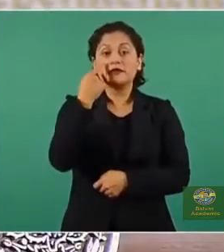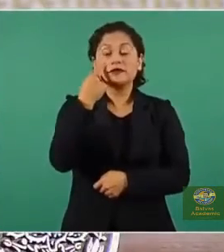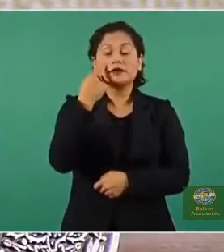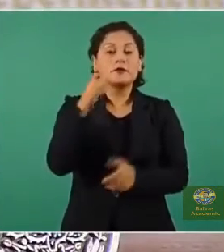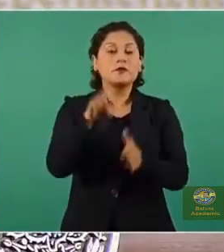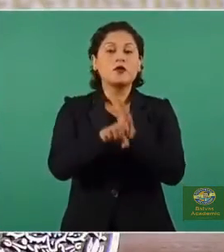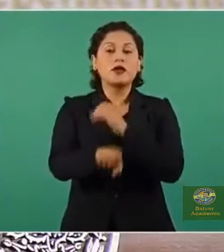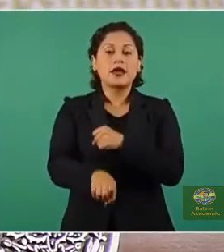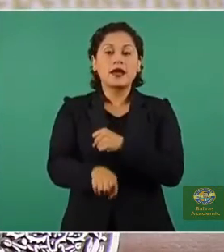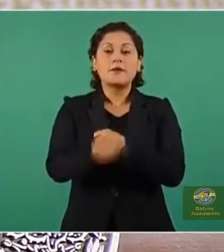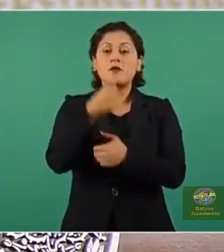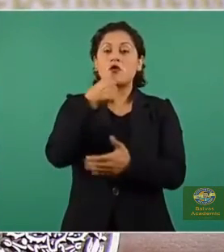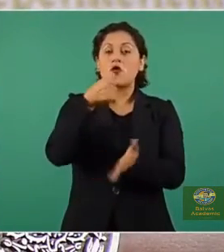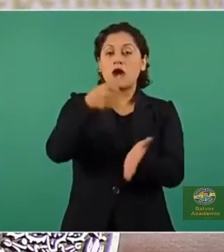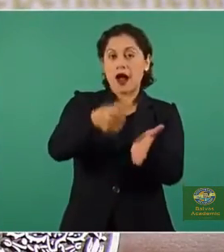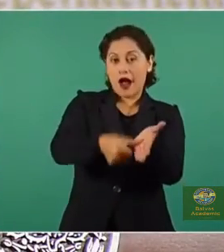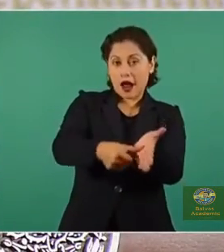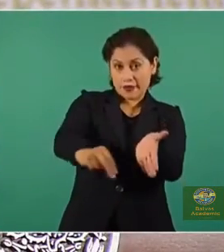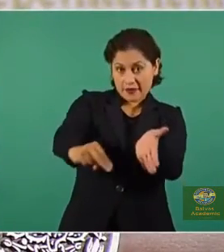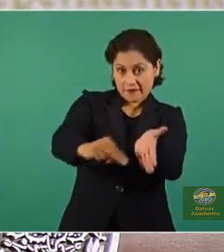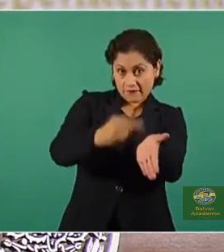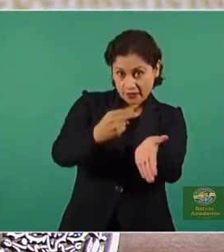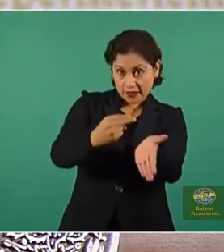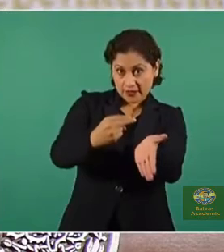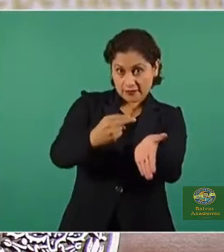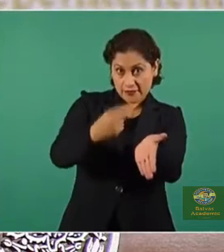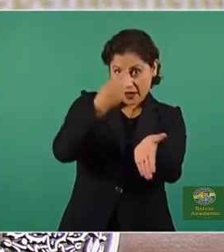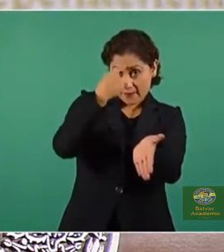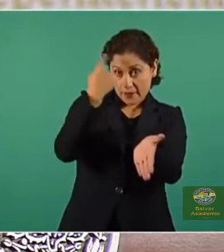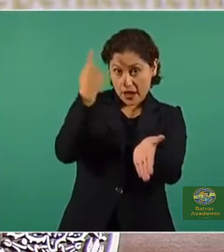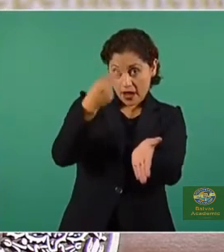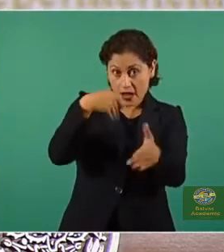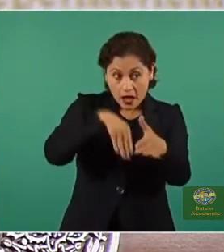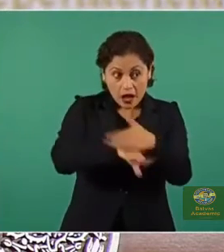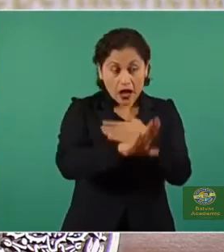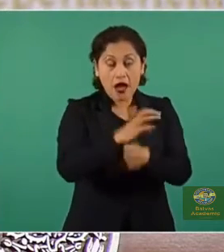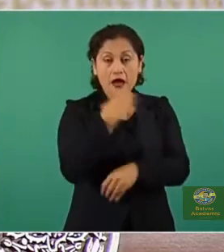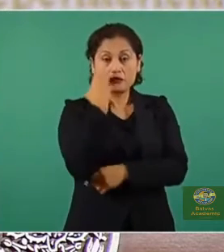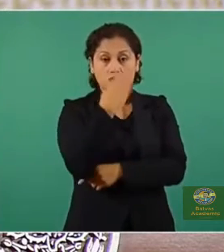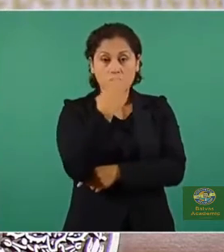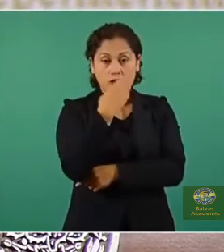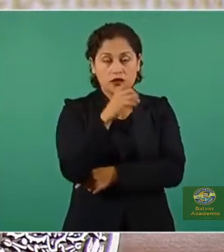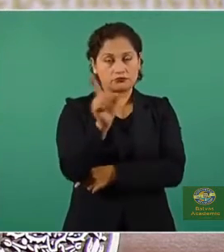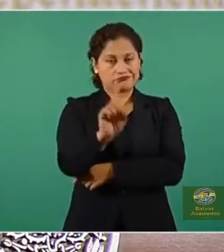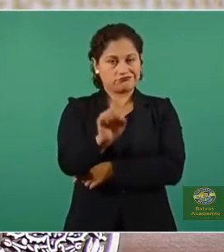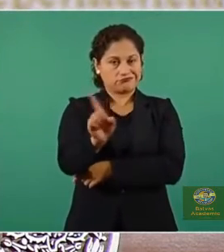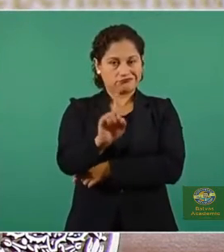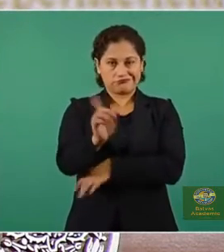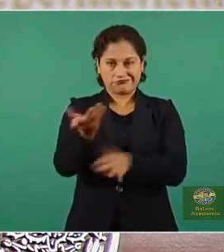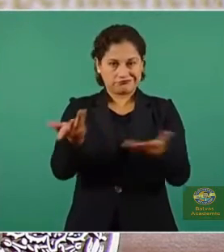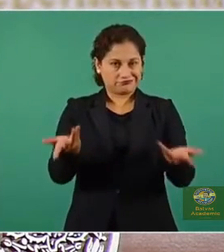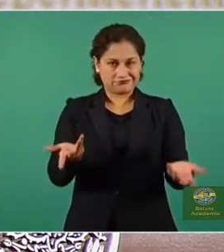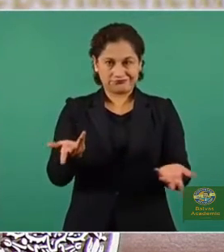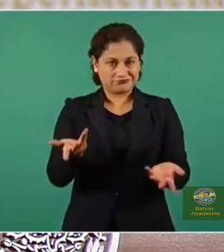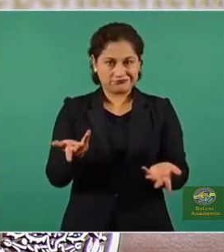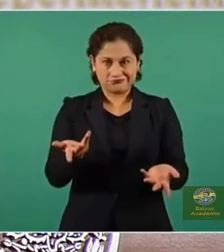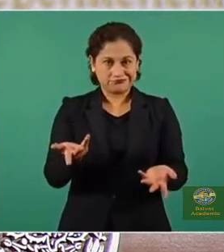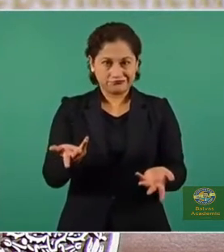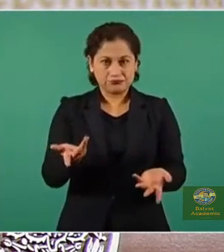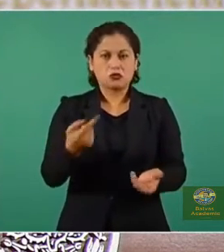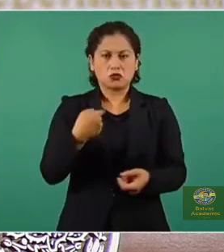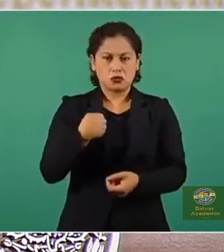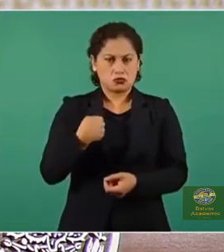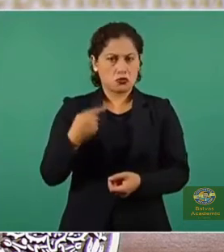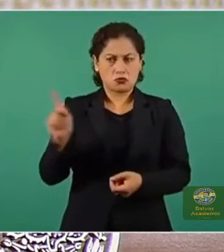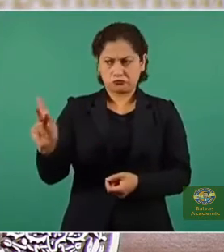fuera condicionada o condicionante para que no estuvieran en clase. Lo que a nosotros nos interesa, y coincido totalmente con el